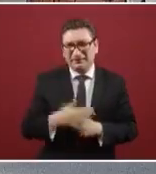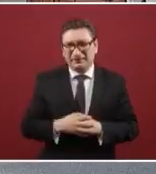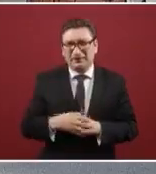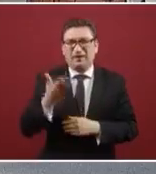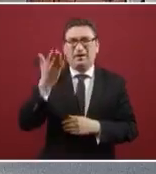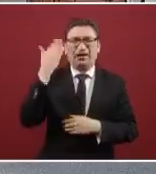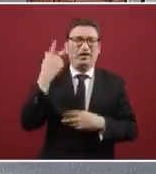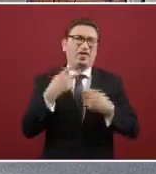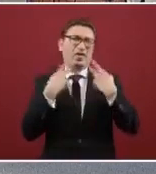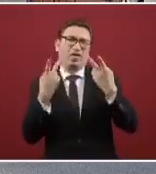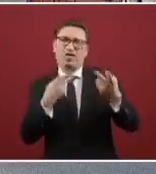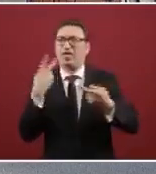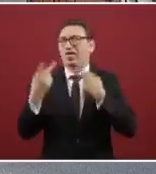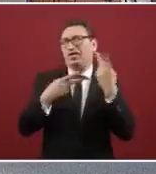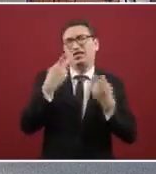alaraca hicieron